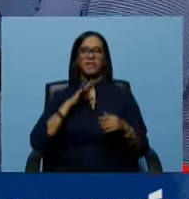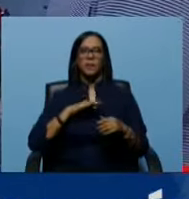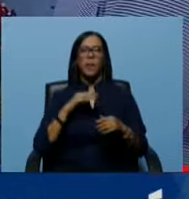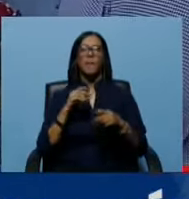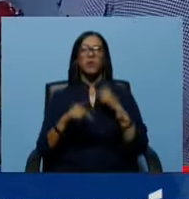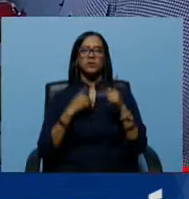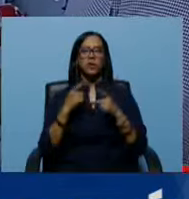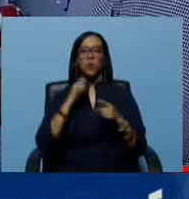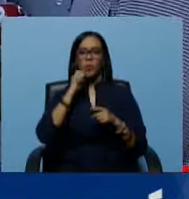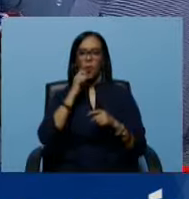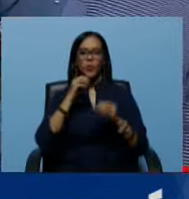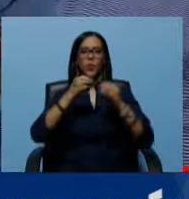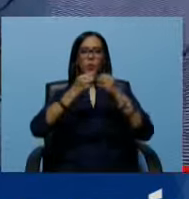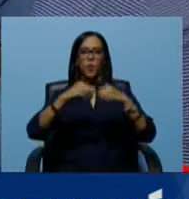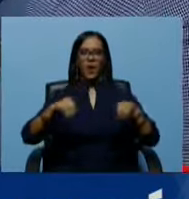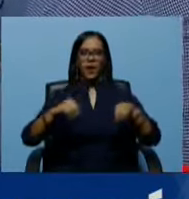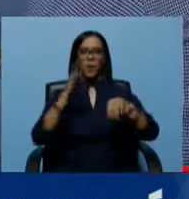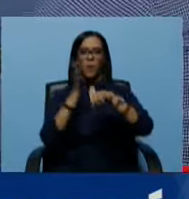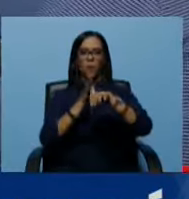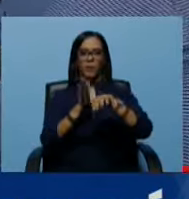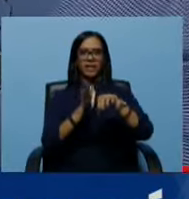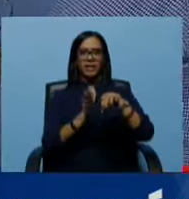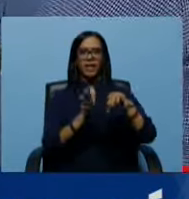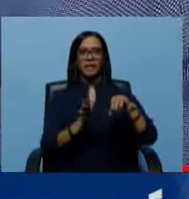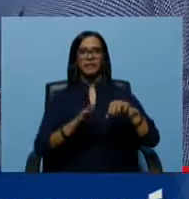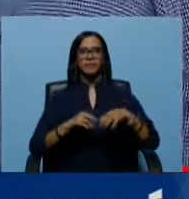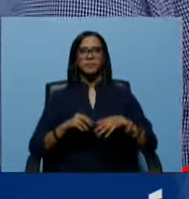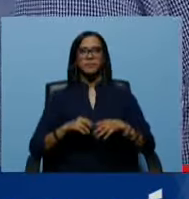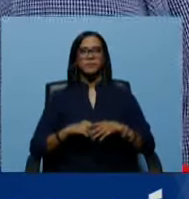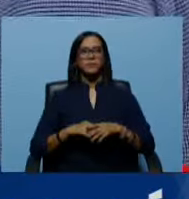pollo, huevos, mortadelas, ¿sí?